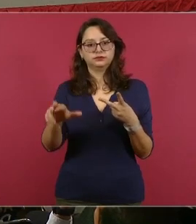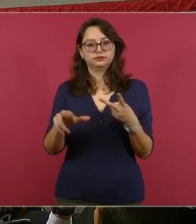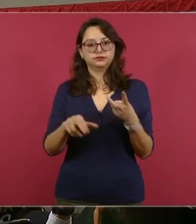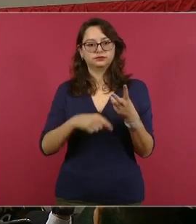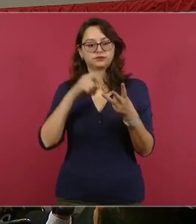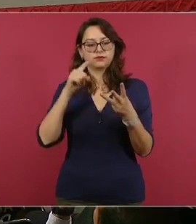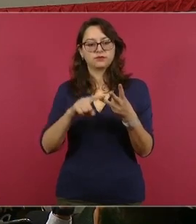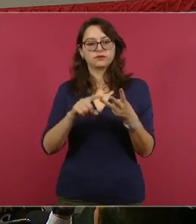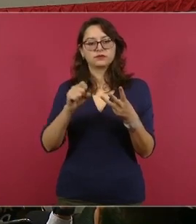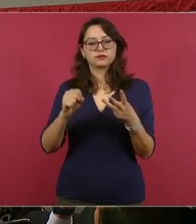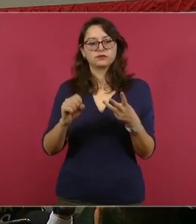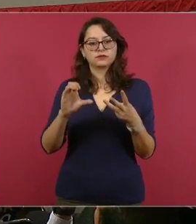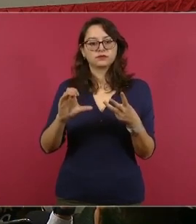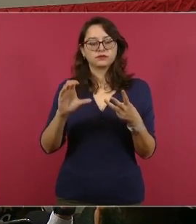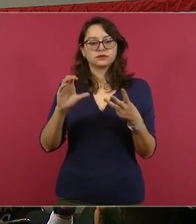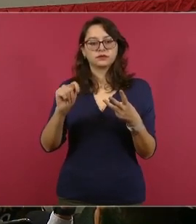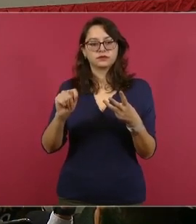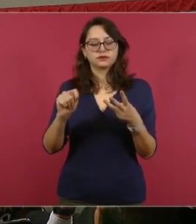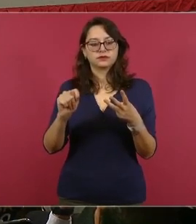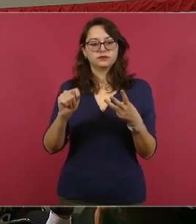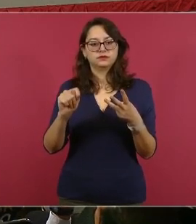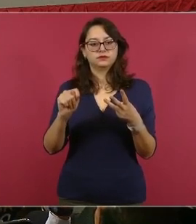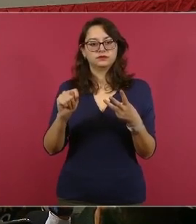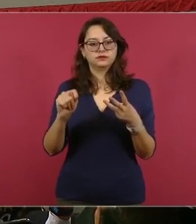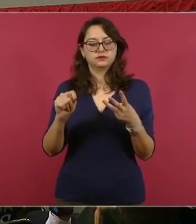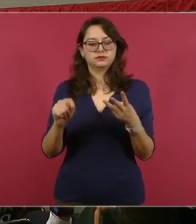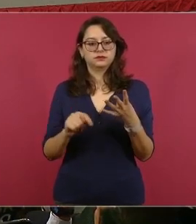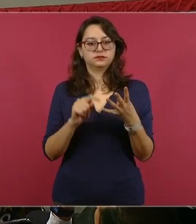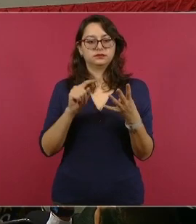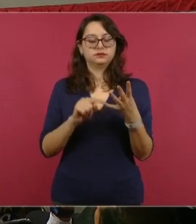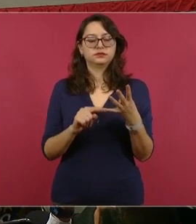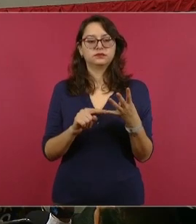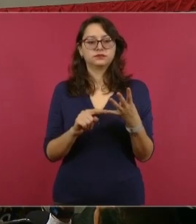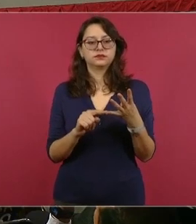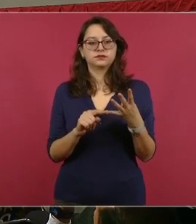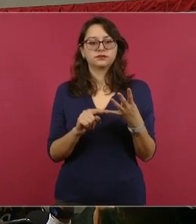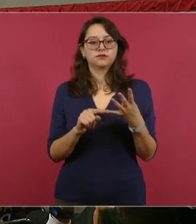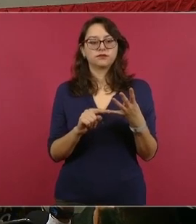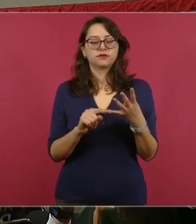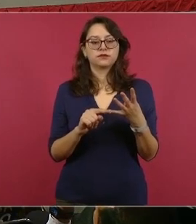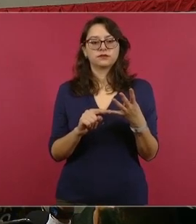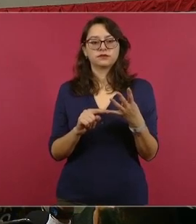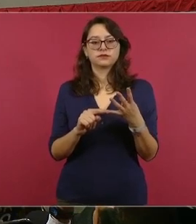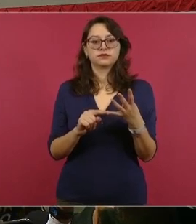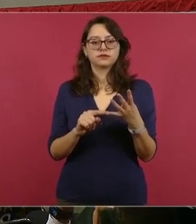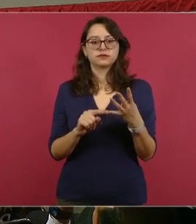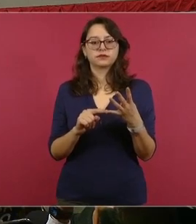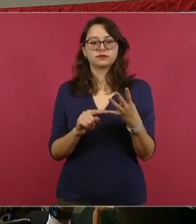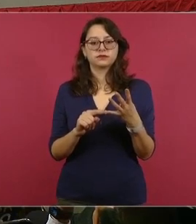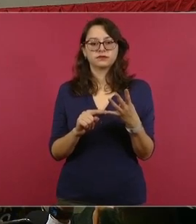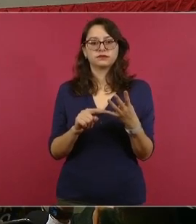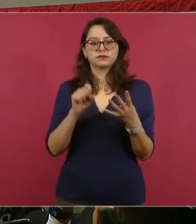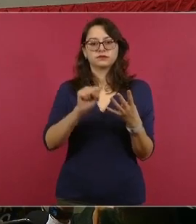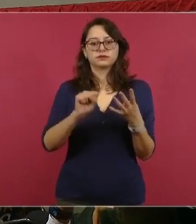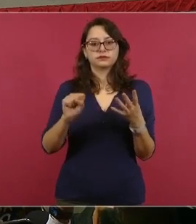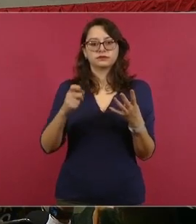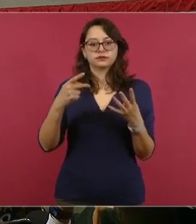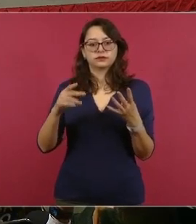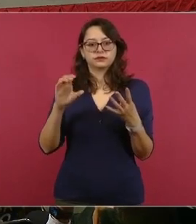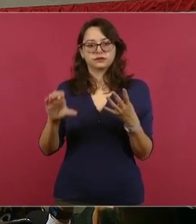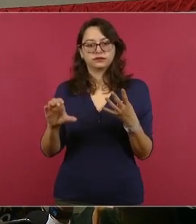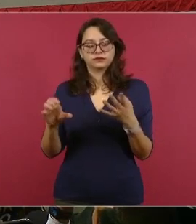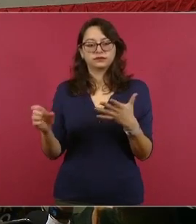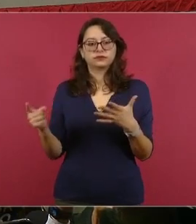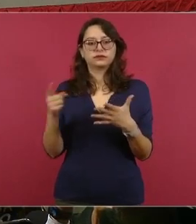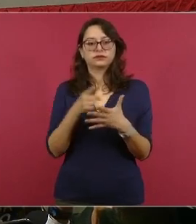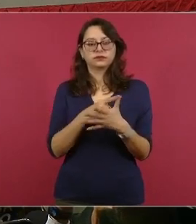de Comunicaciones, Obras y Transporte, la secretaria de Seguridad Pública